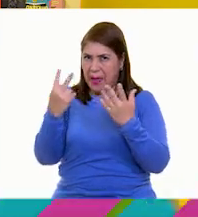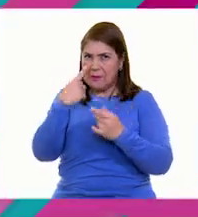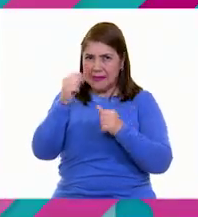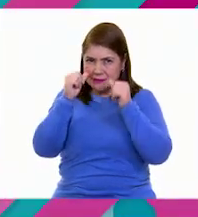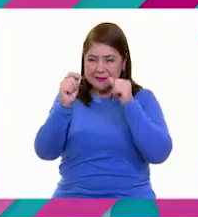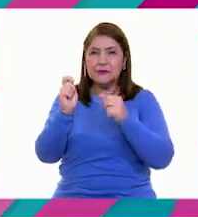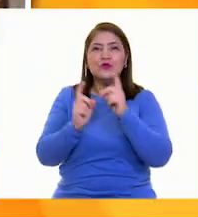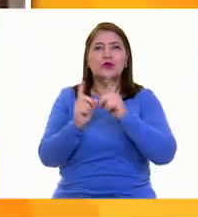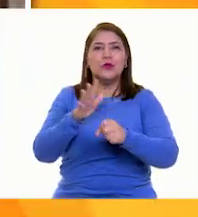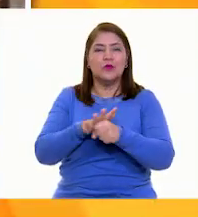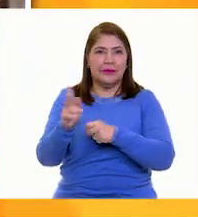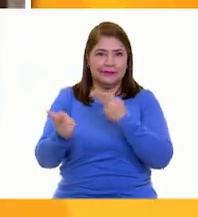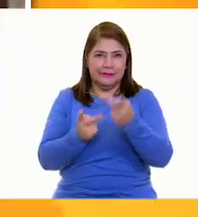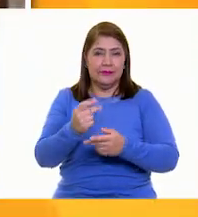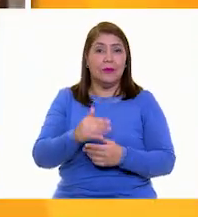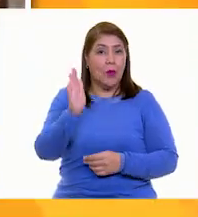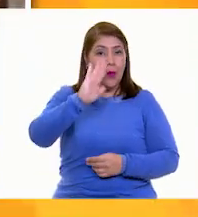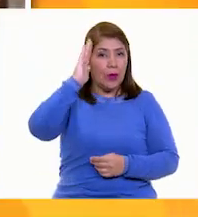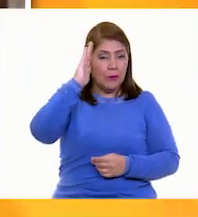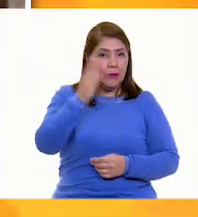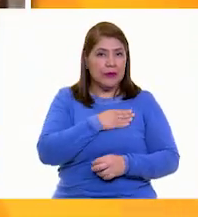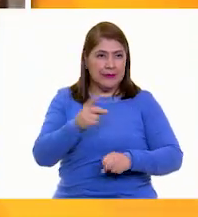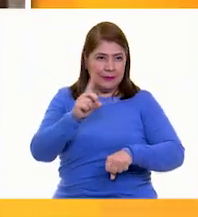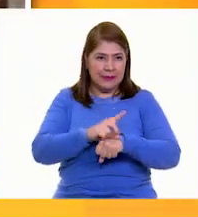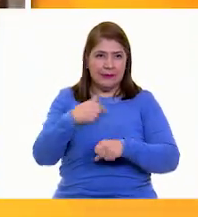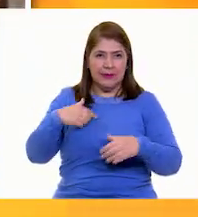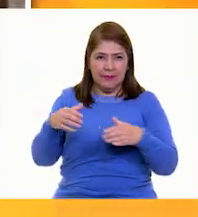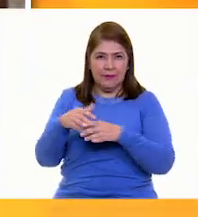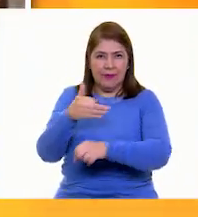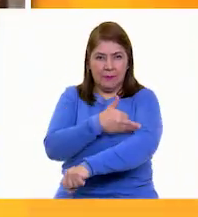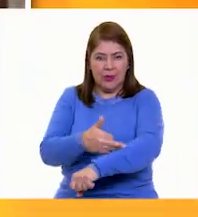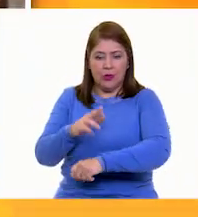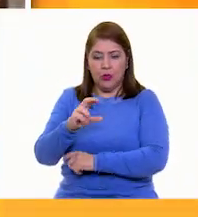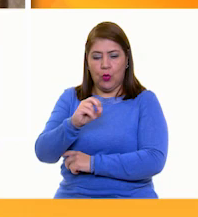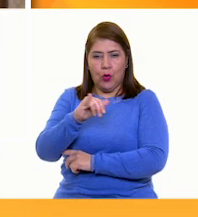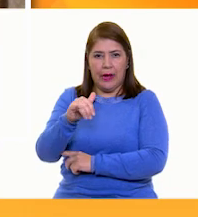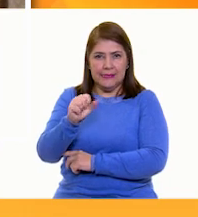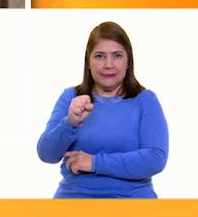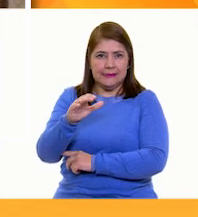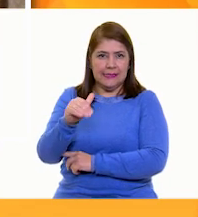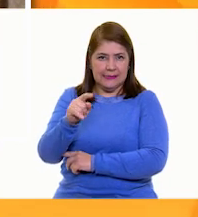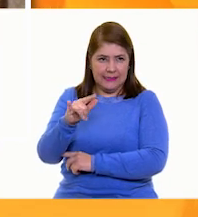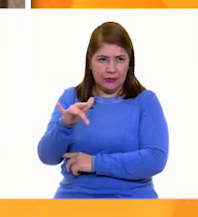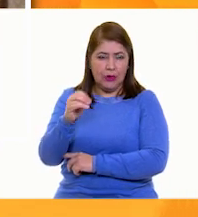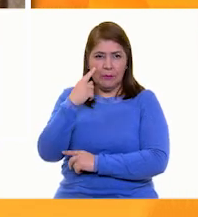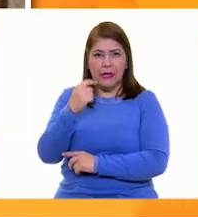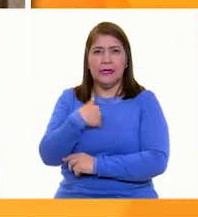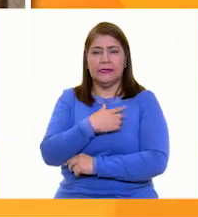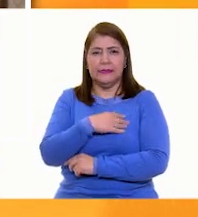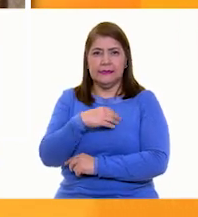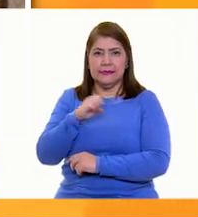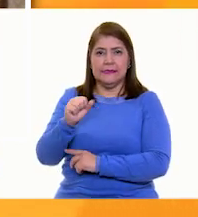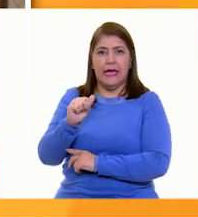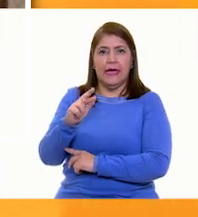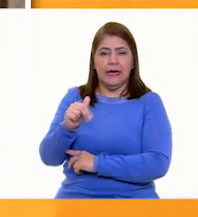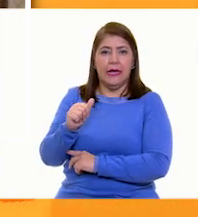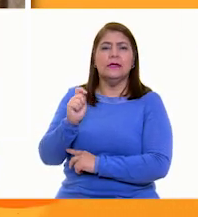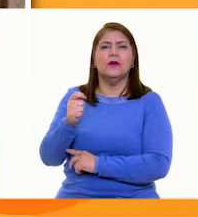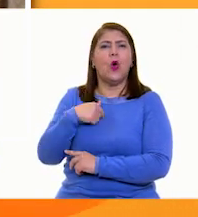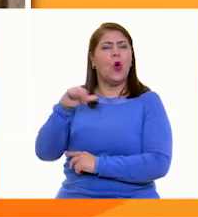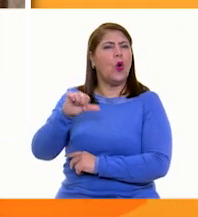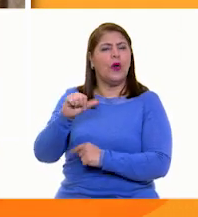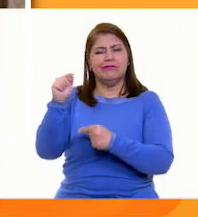escucharlas! Hola, buen día. Somos la familia Rojas Castillo. Estamos con nuestra hija Sara Elena. Este día tenemos unas